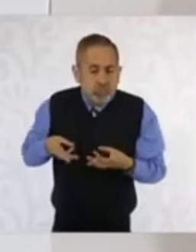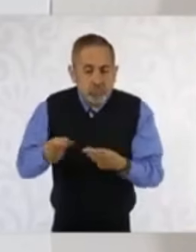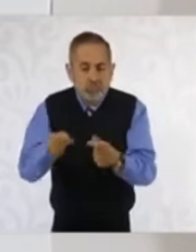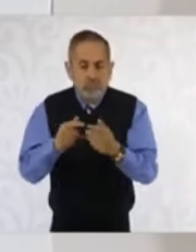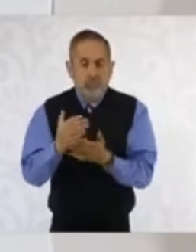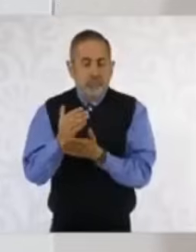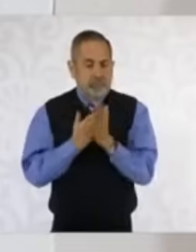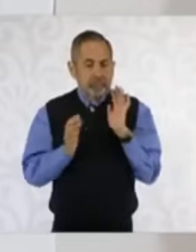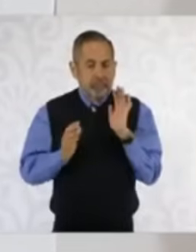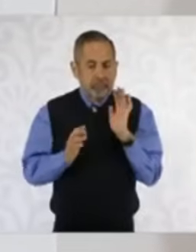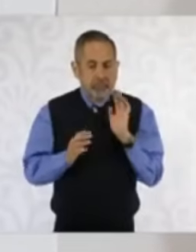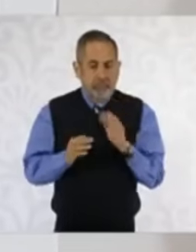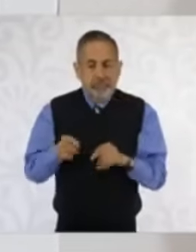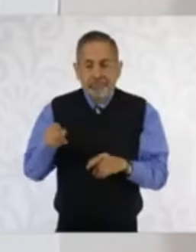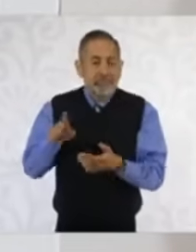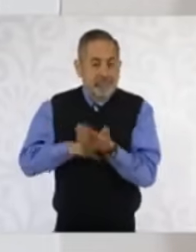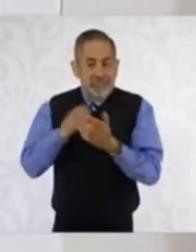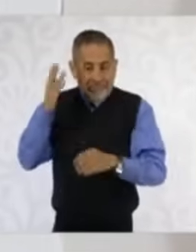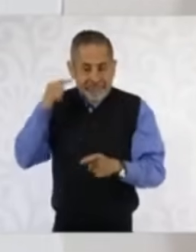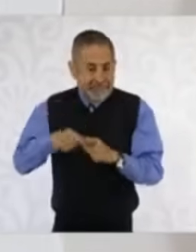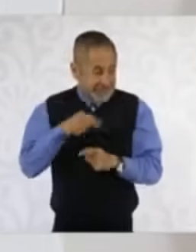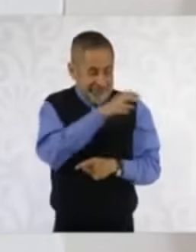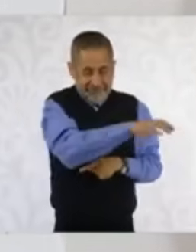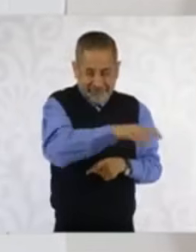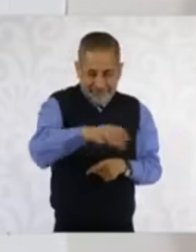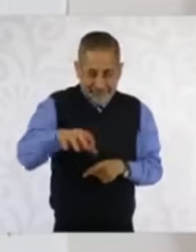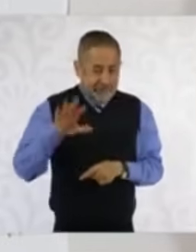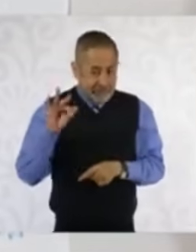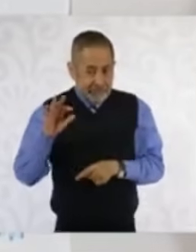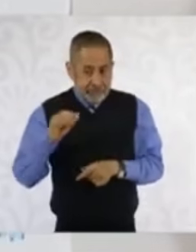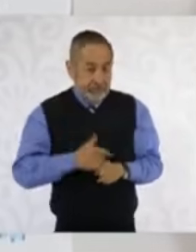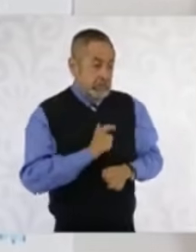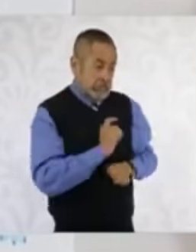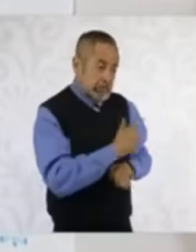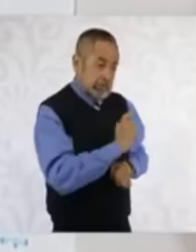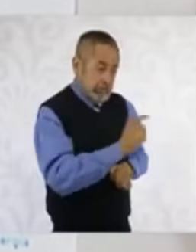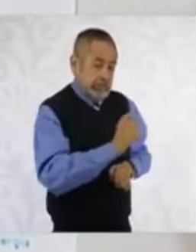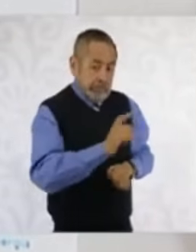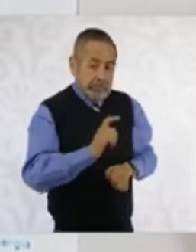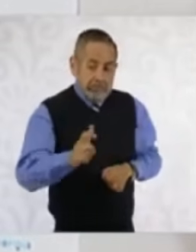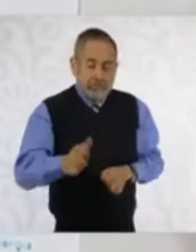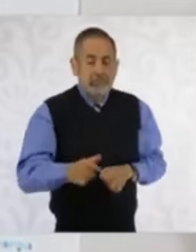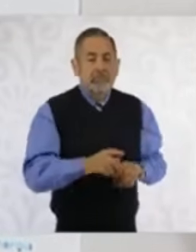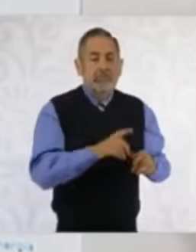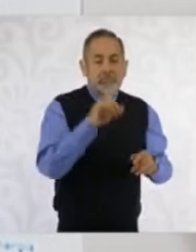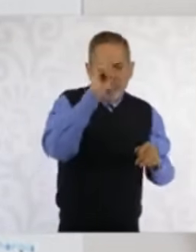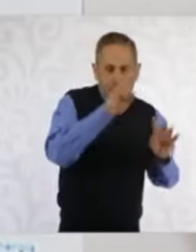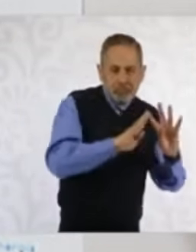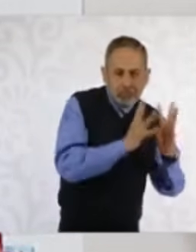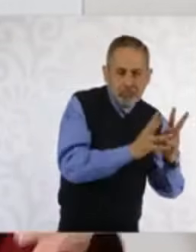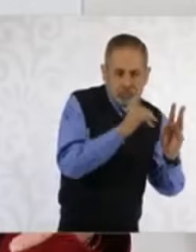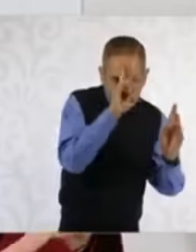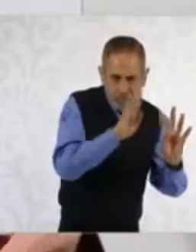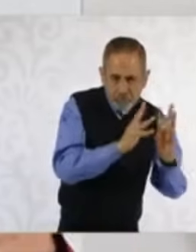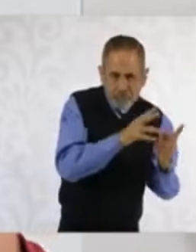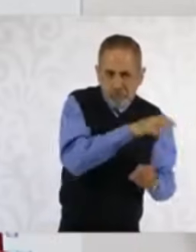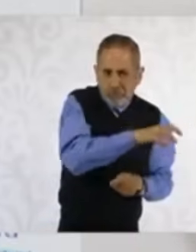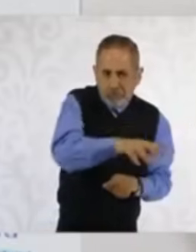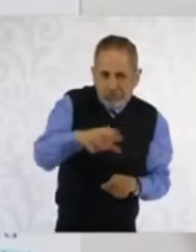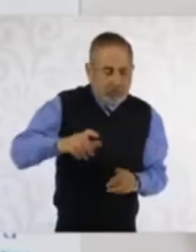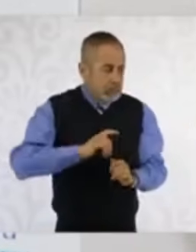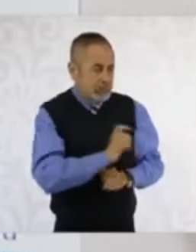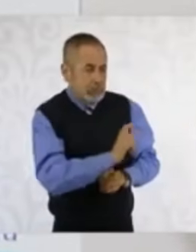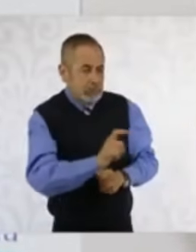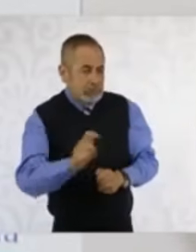porcentaje máximo que se estima que van a incrementar las pensiones en el IMSS el próximo febrero de 2025. No es mucho, pero pues algo es